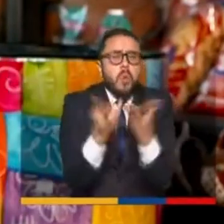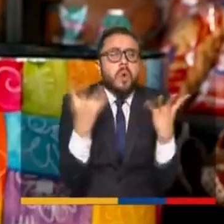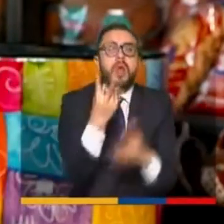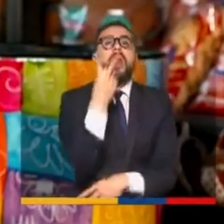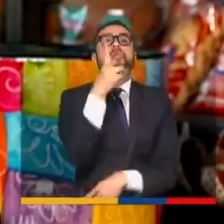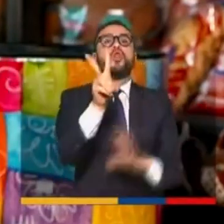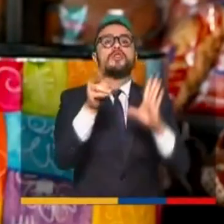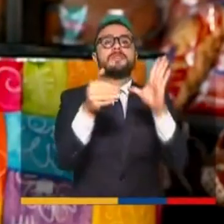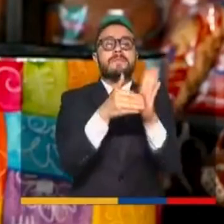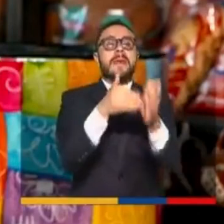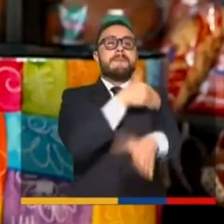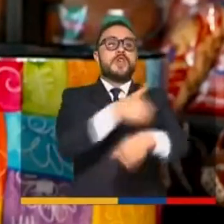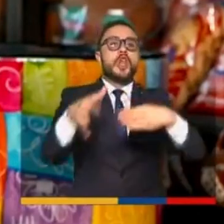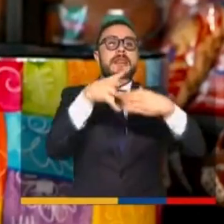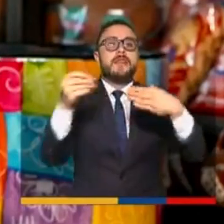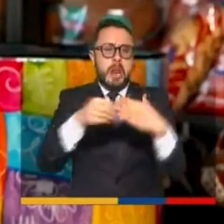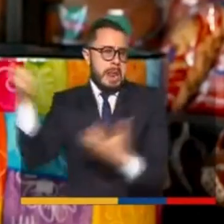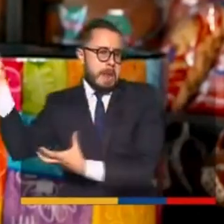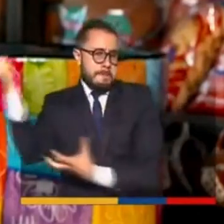de dólares en el año.